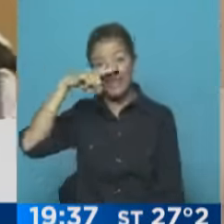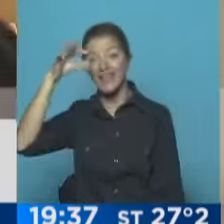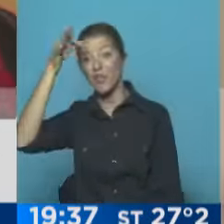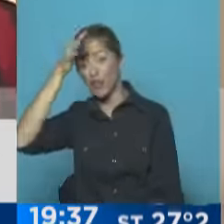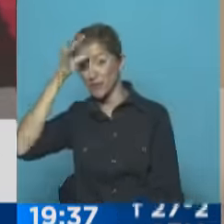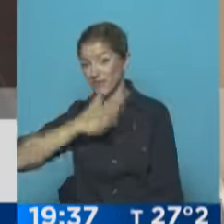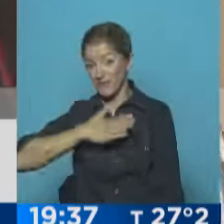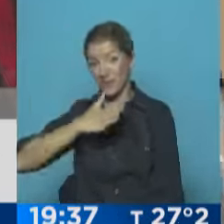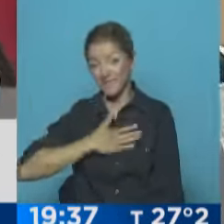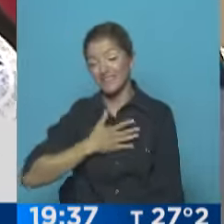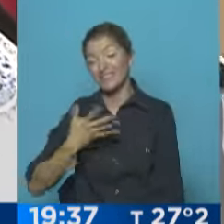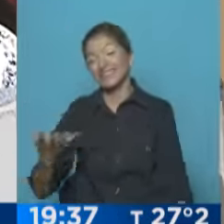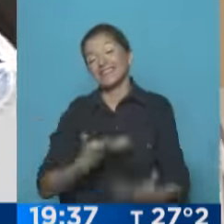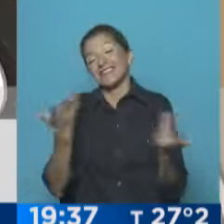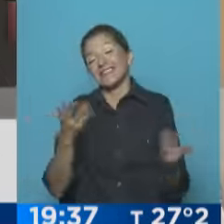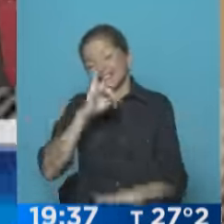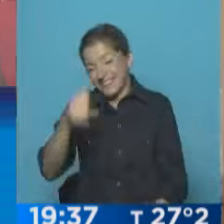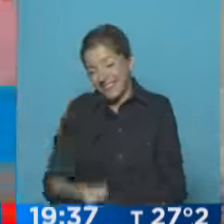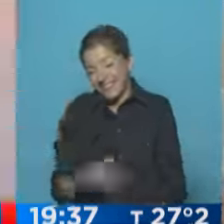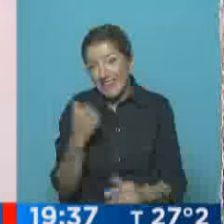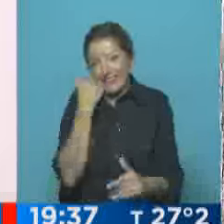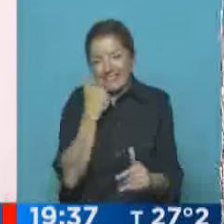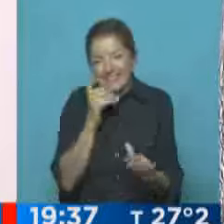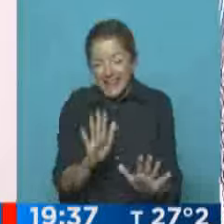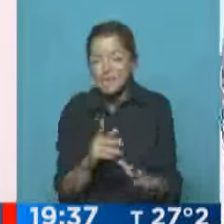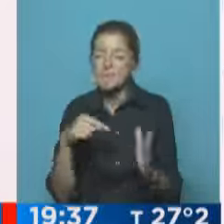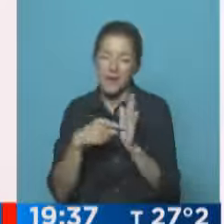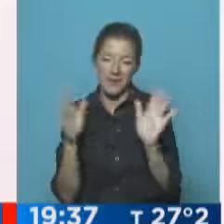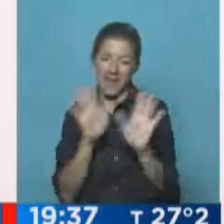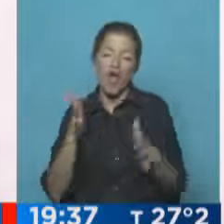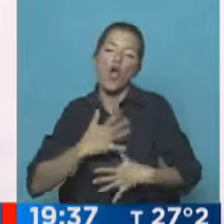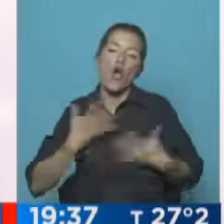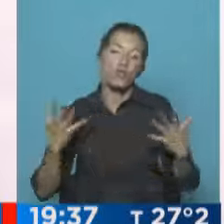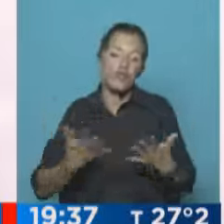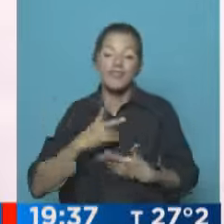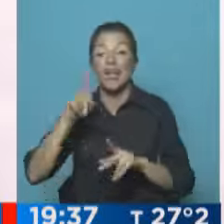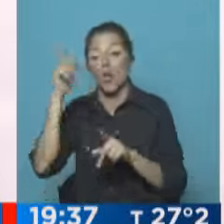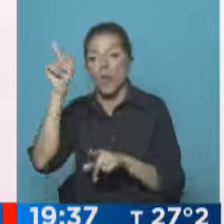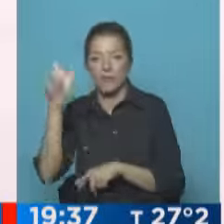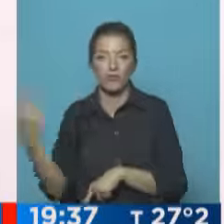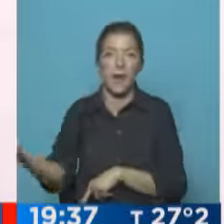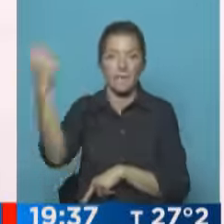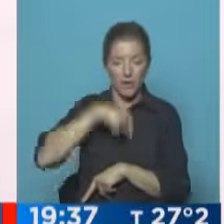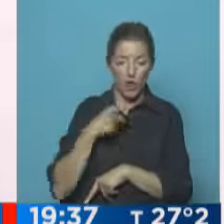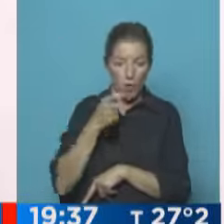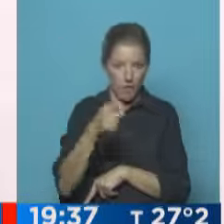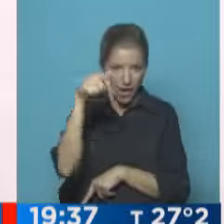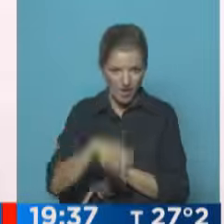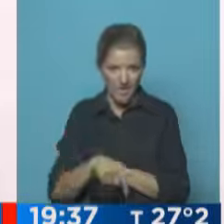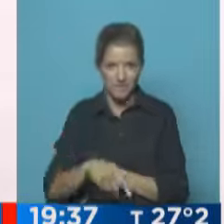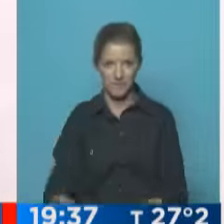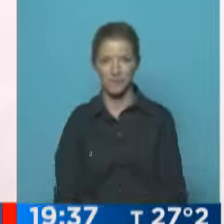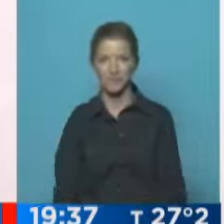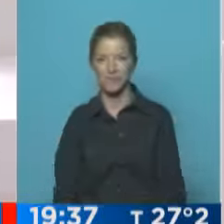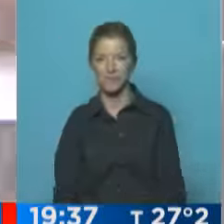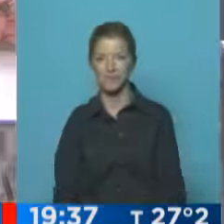74.712. No. Sí, no. Ahí nomás. Pero igual, la satisfacción que ganaron del equipo nuestro ya es suficiente.